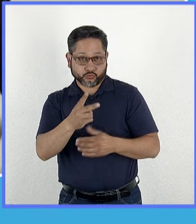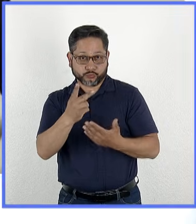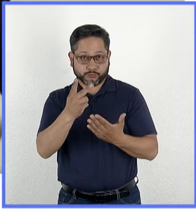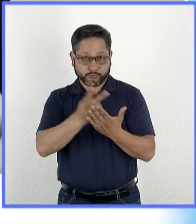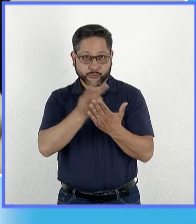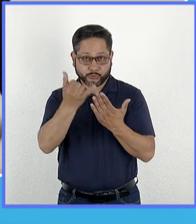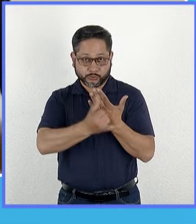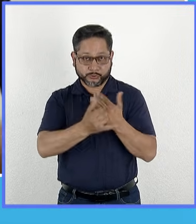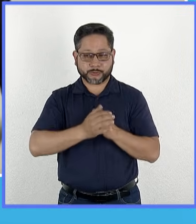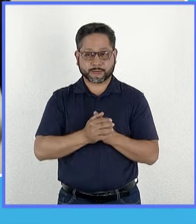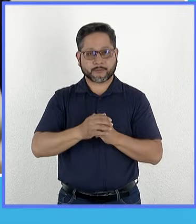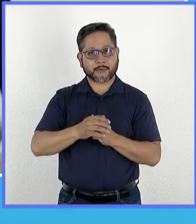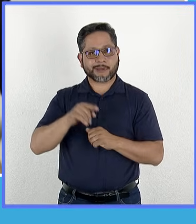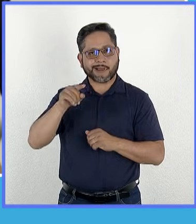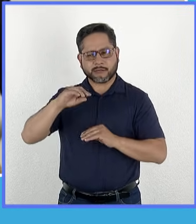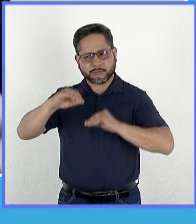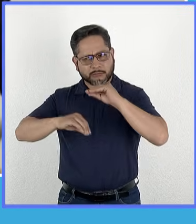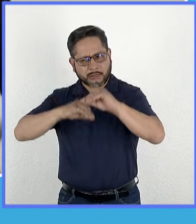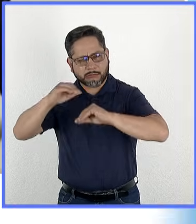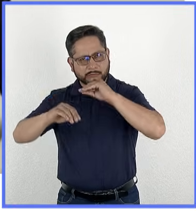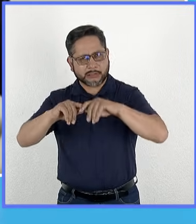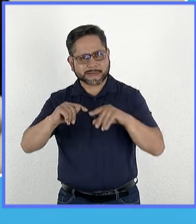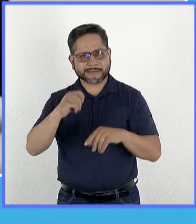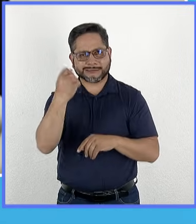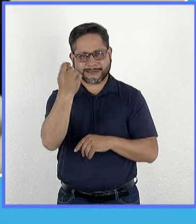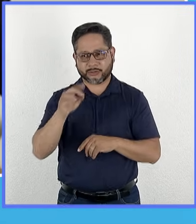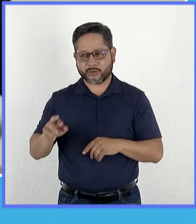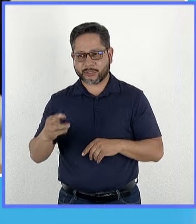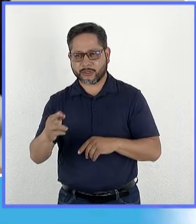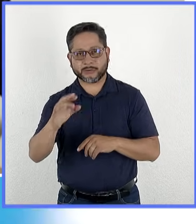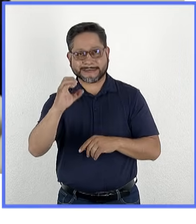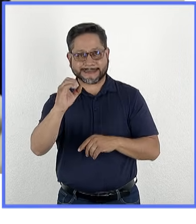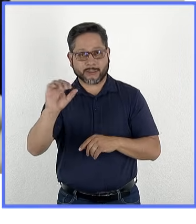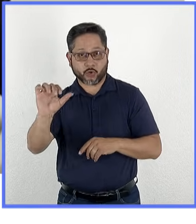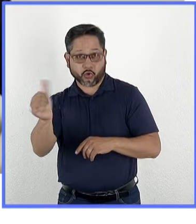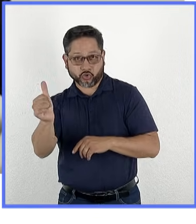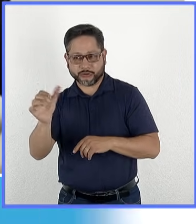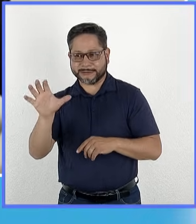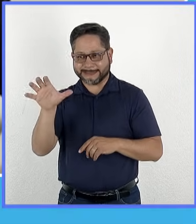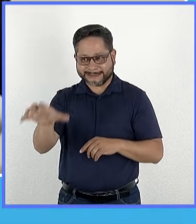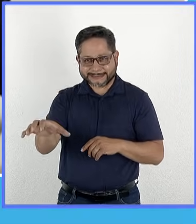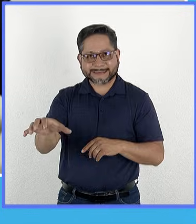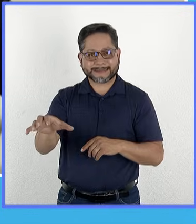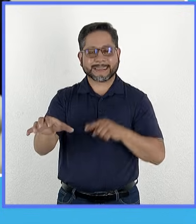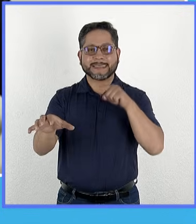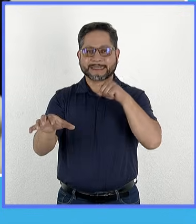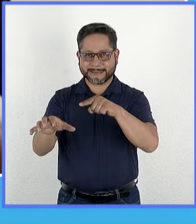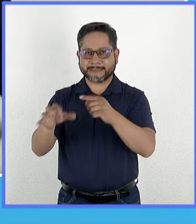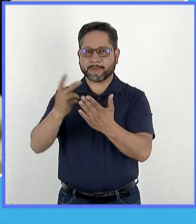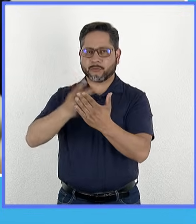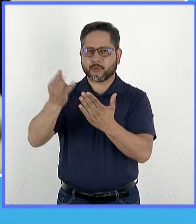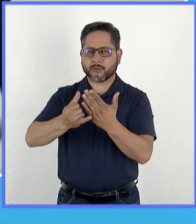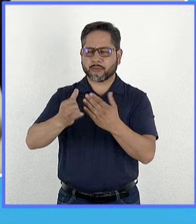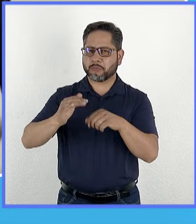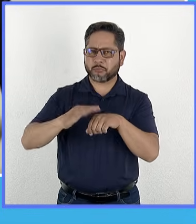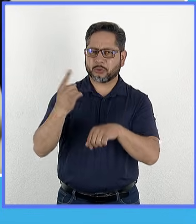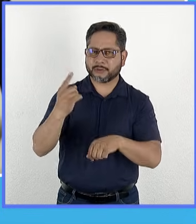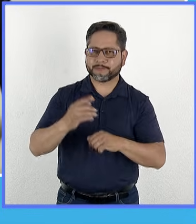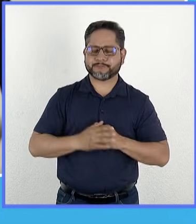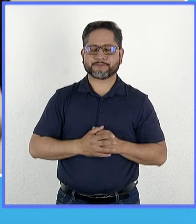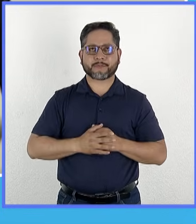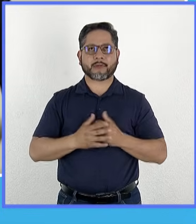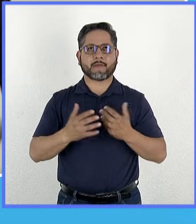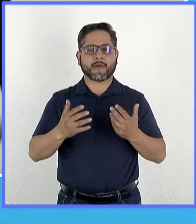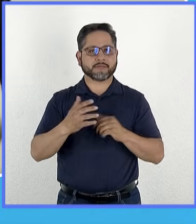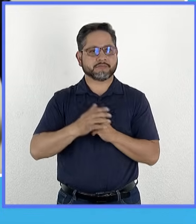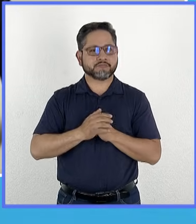menciono, la tecnificación del distrito de Río 011 y el acueducto, pues prácticamente son un solo proyecto. ¿Por qué? Porque